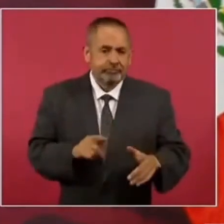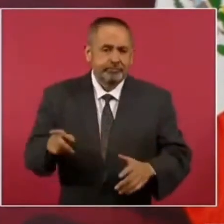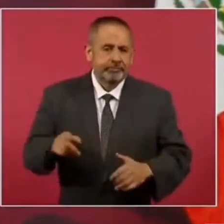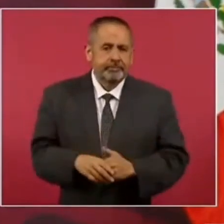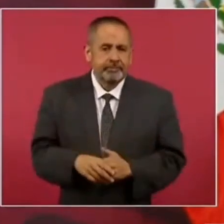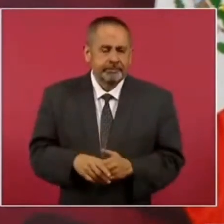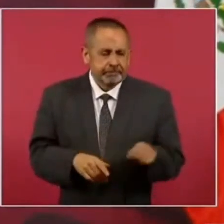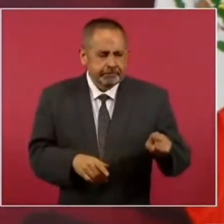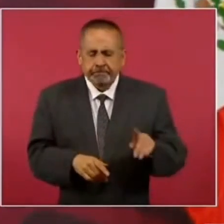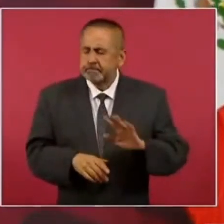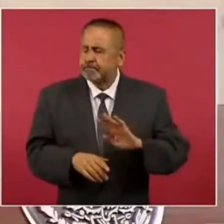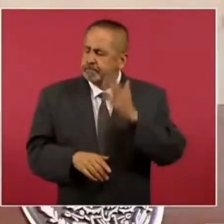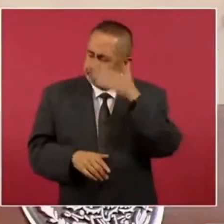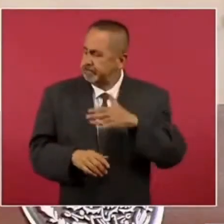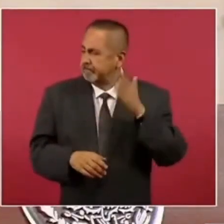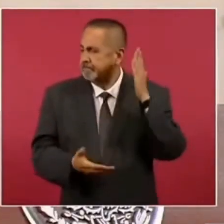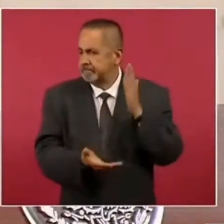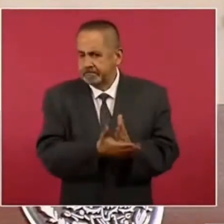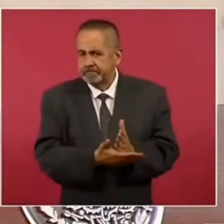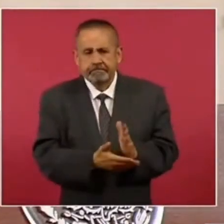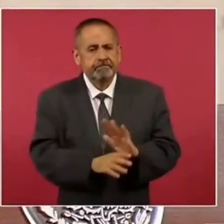y supo